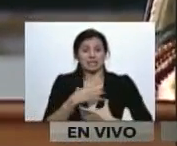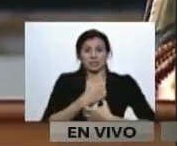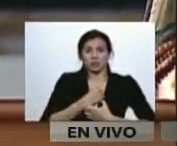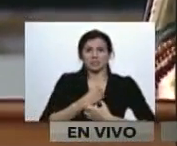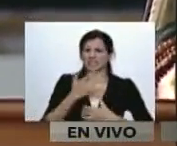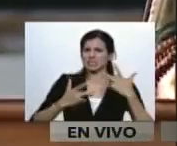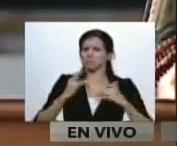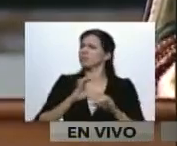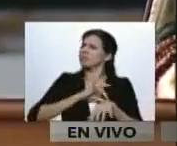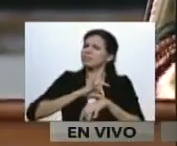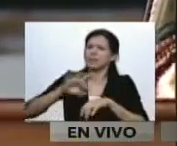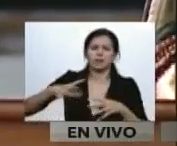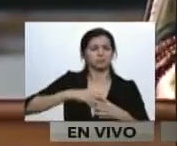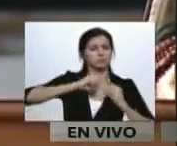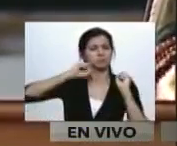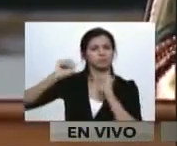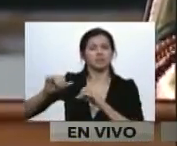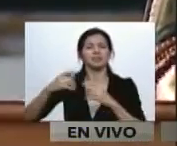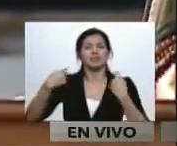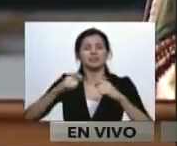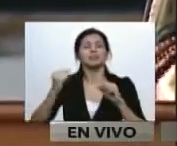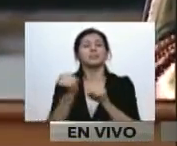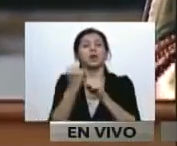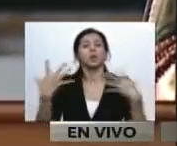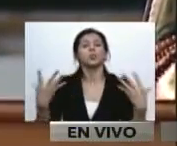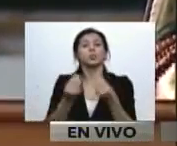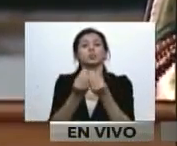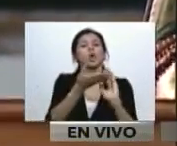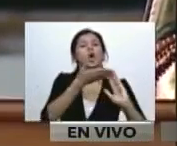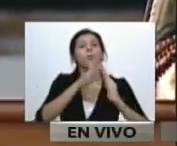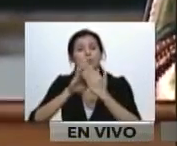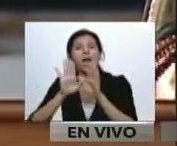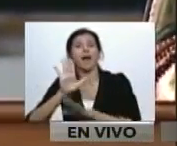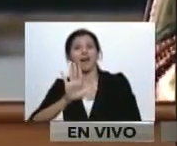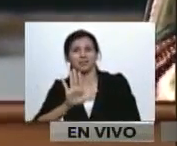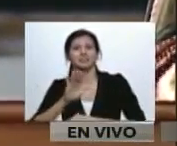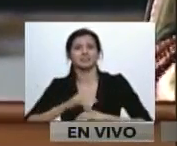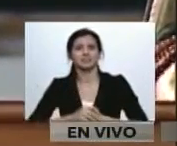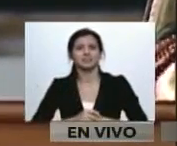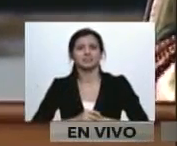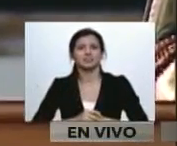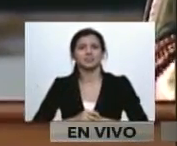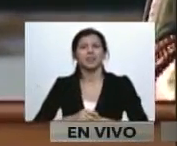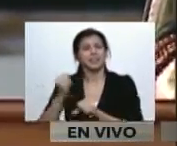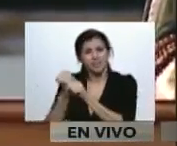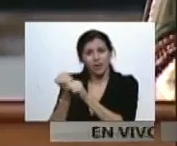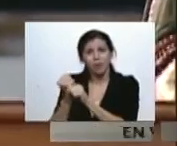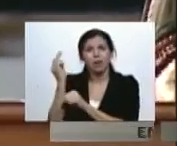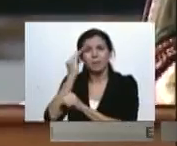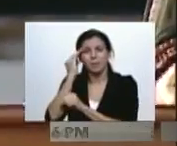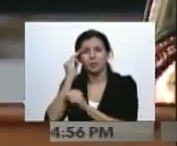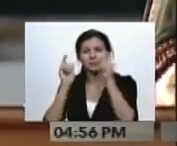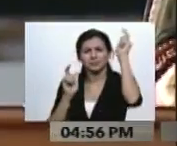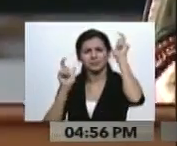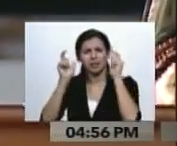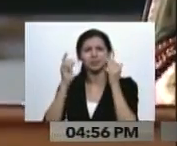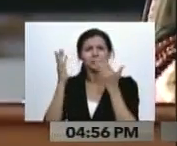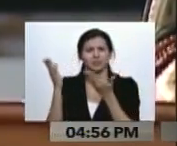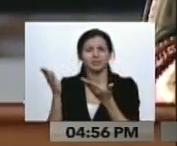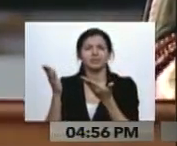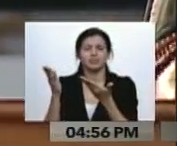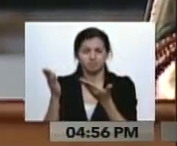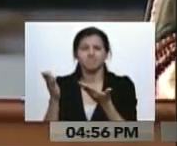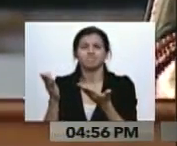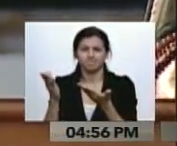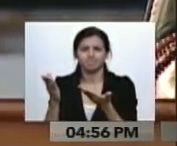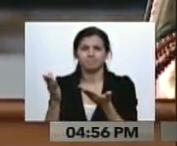y construyamos en comunidad. Solo así el legado de nuestro hermano y compañero de camino, Hugo